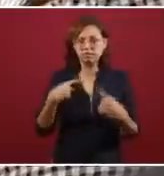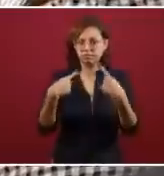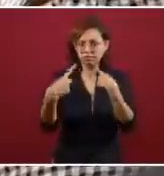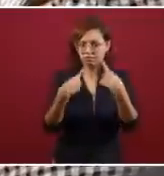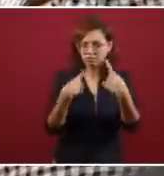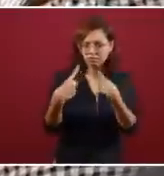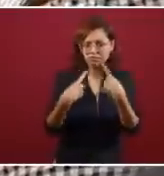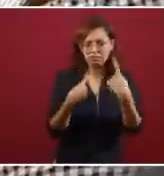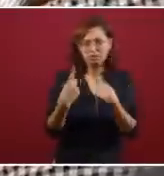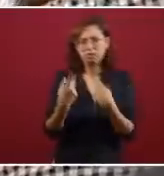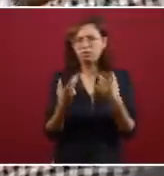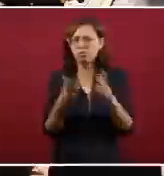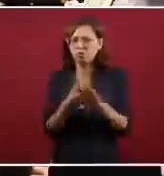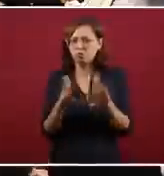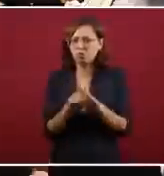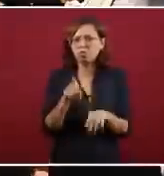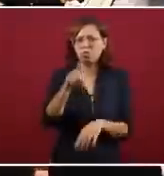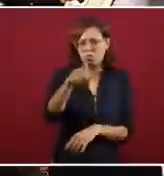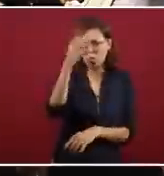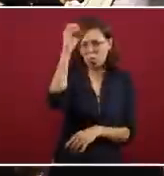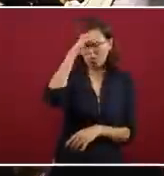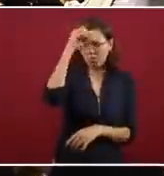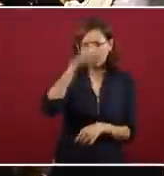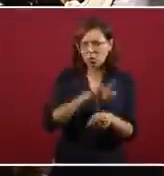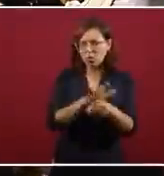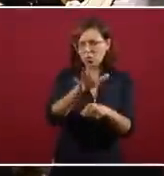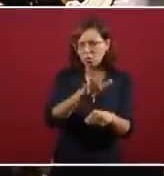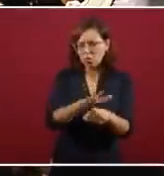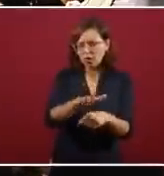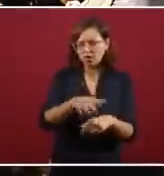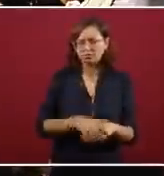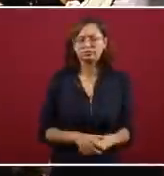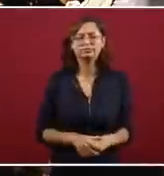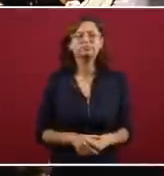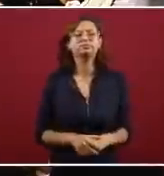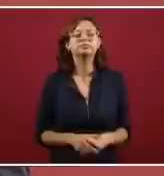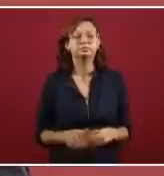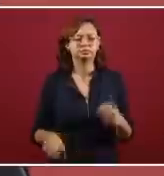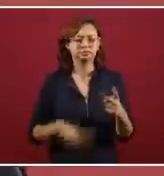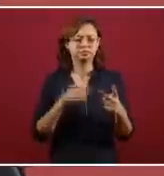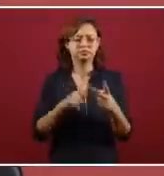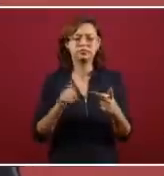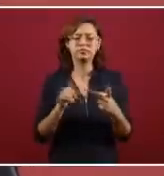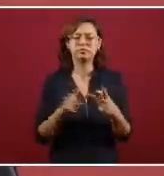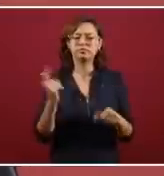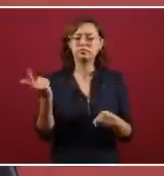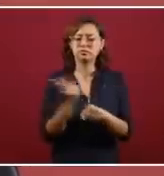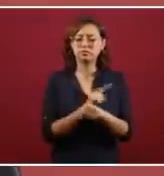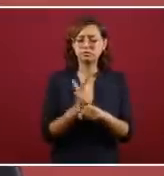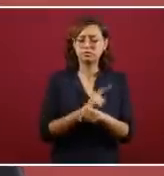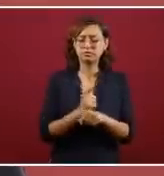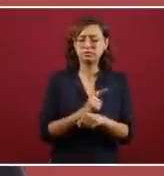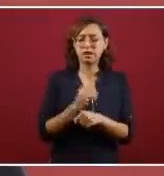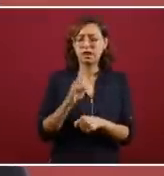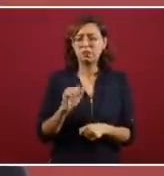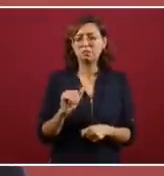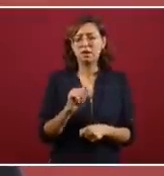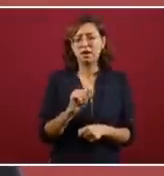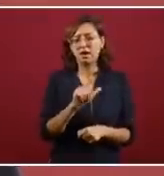su opinión en el tema. Gracias. Sí. En el caso del licenciado Bartlett, es evidente que